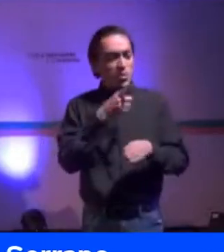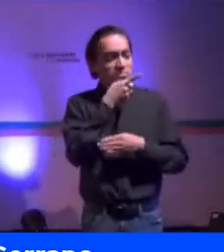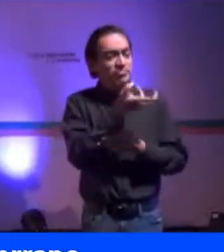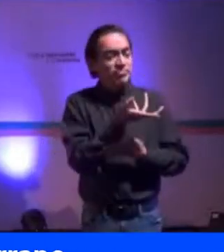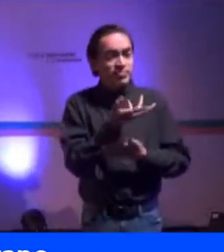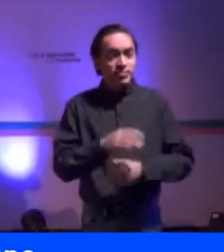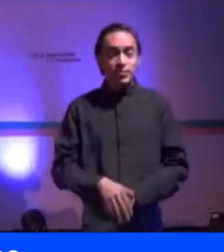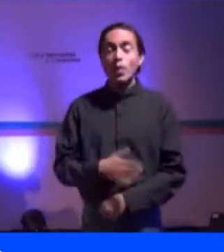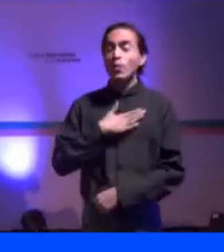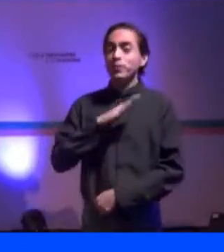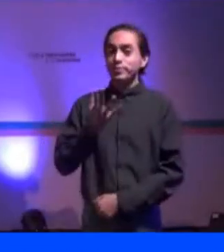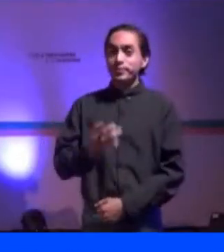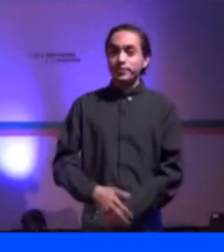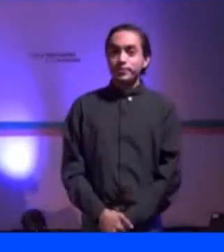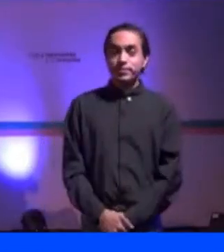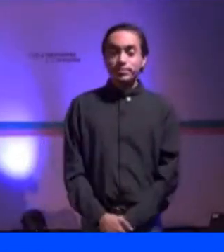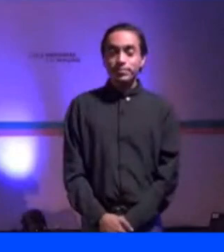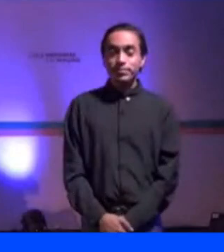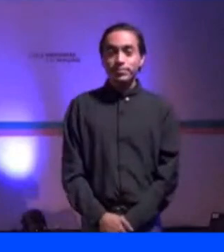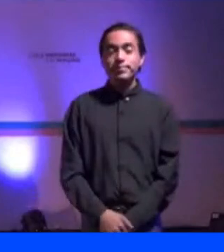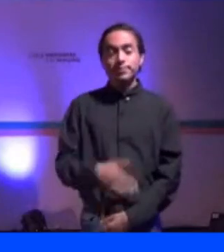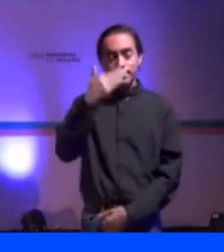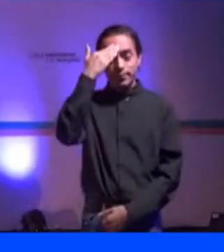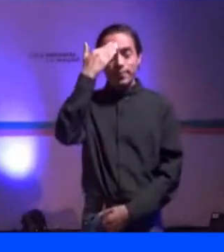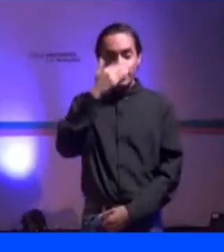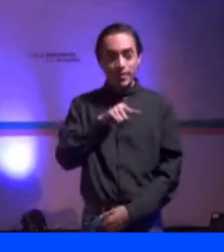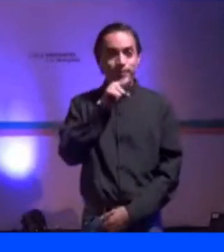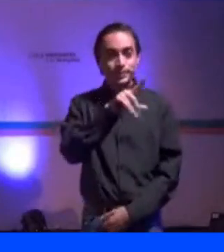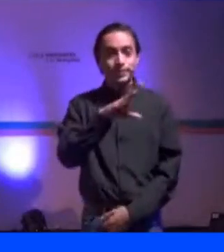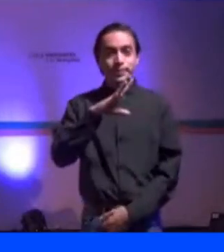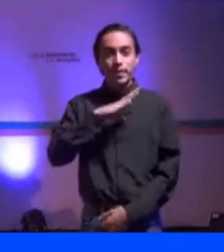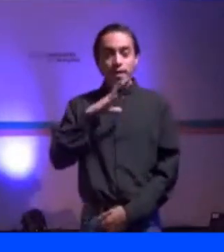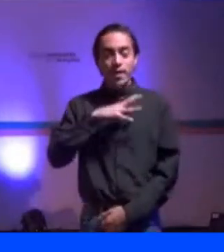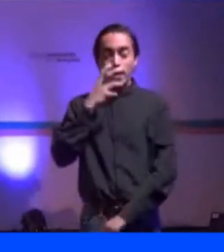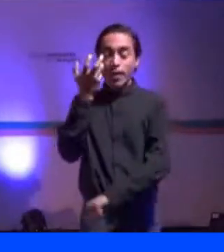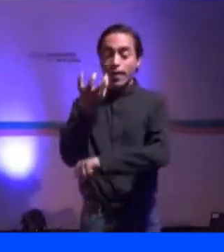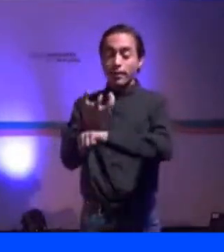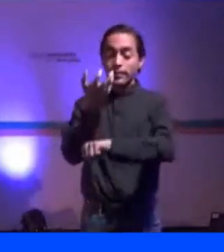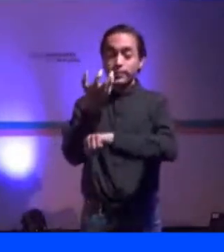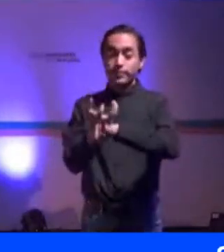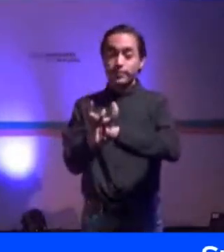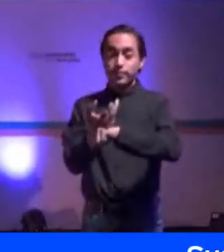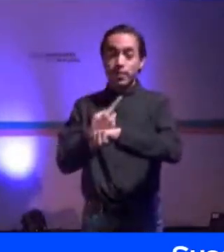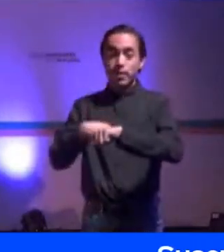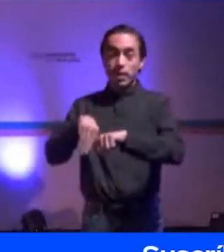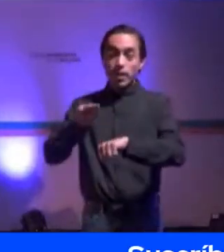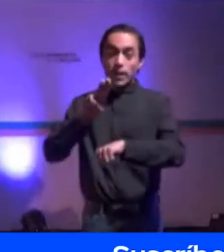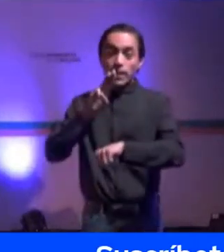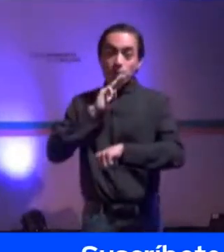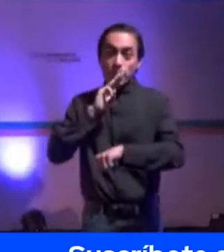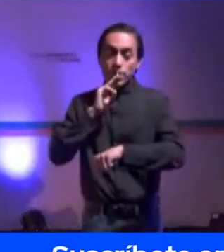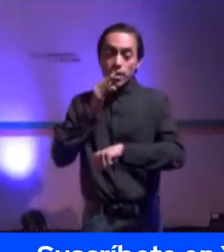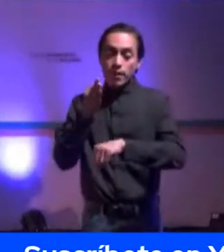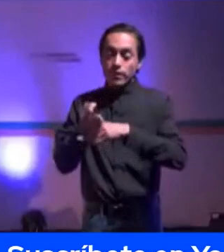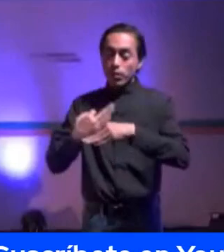Pero bueno, a ver, sé que allá en Estados Unidos, mi mamá está